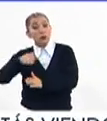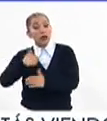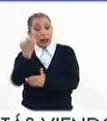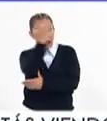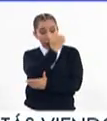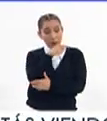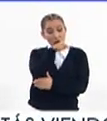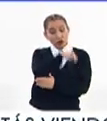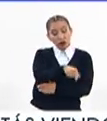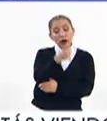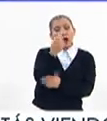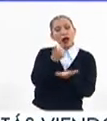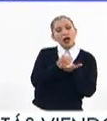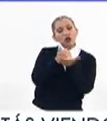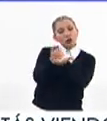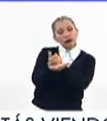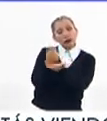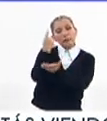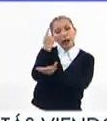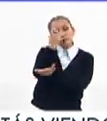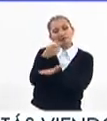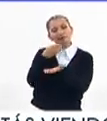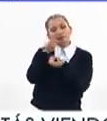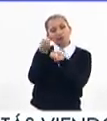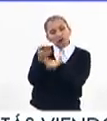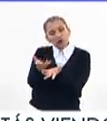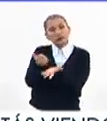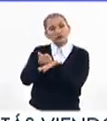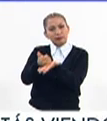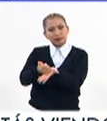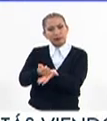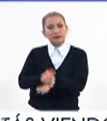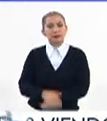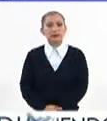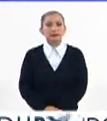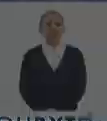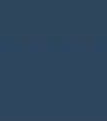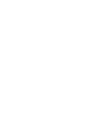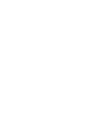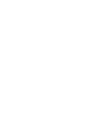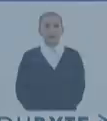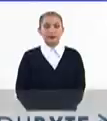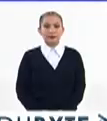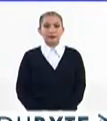las evaluaciones tendrán un carácter diagnóstico y formativo.